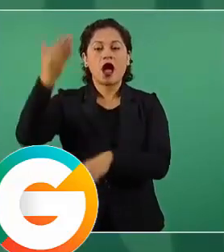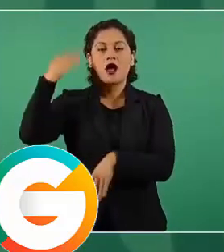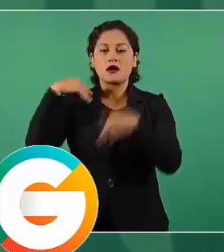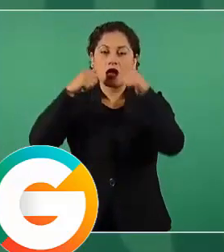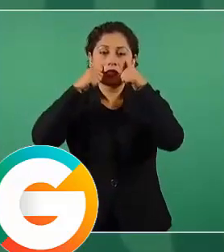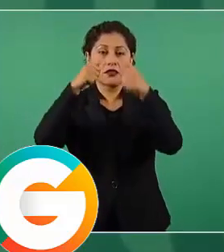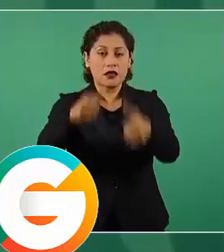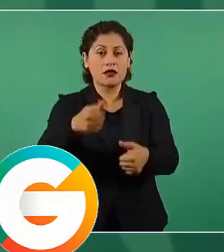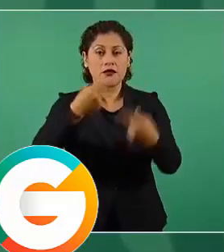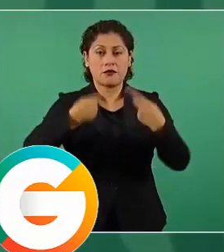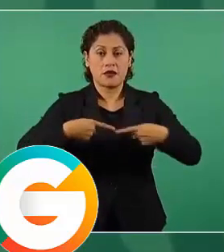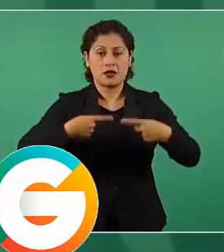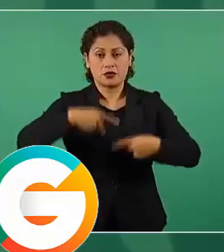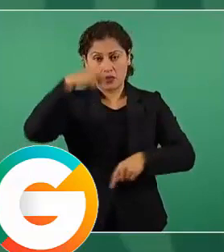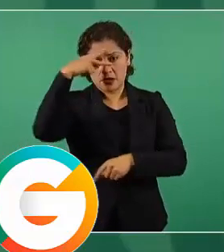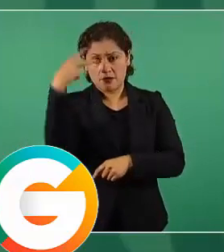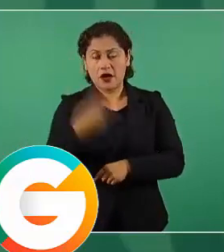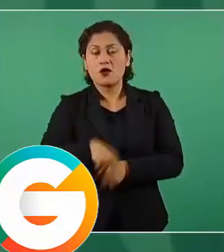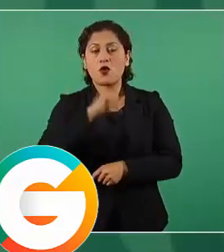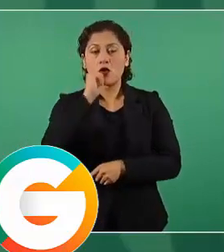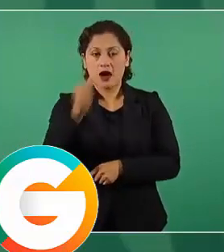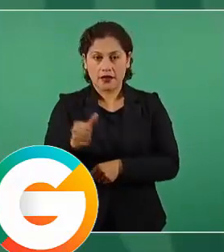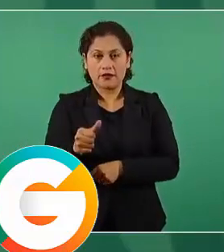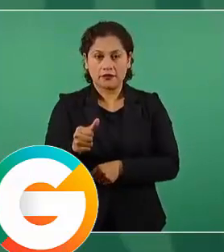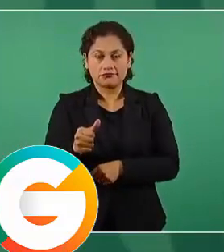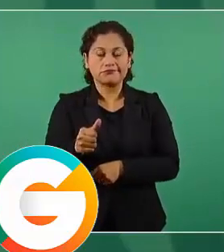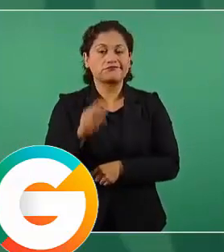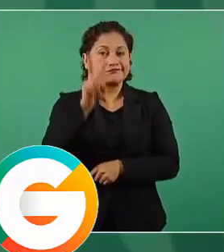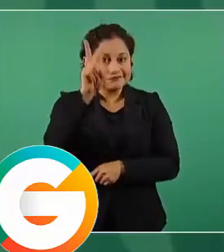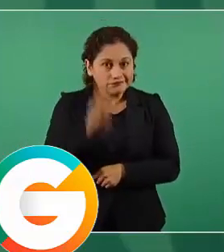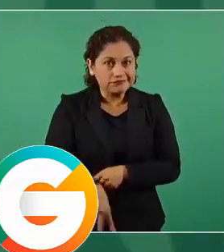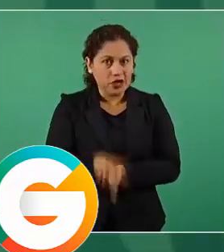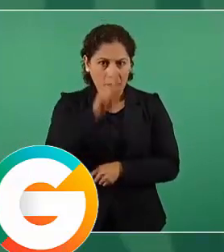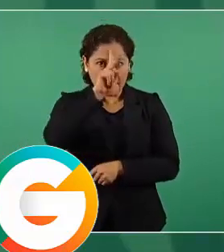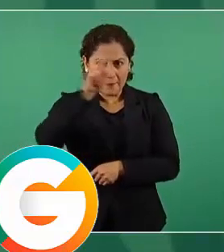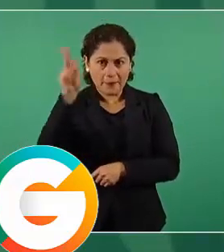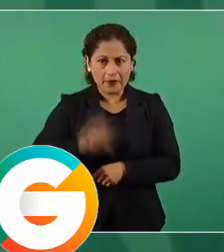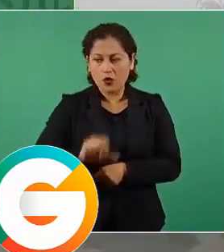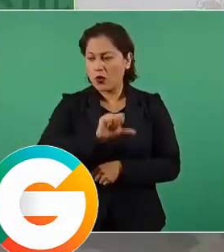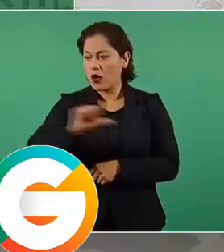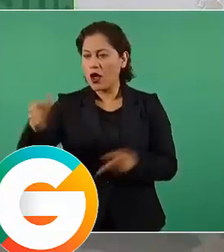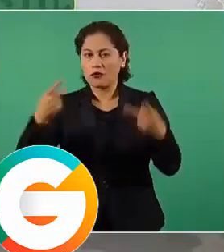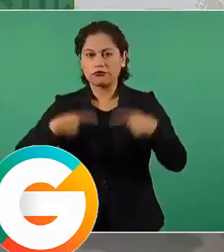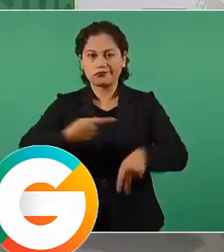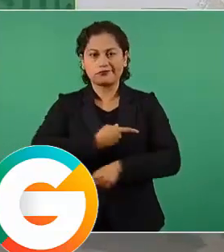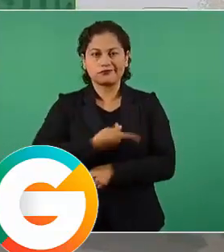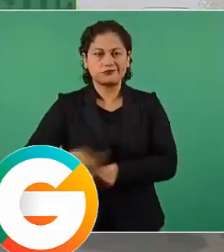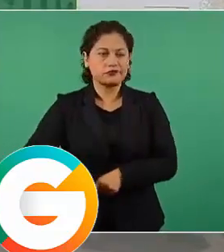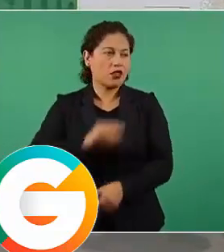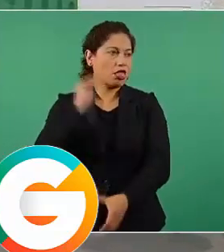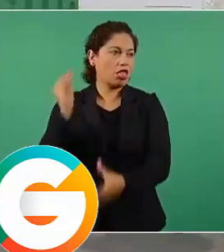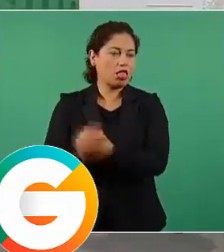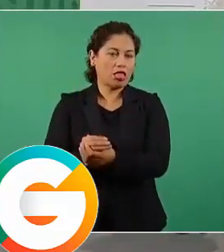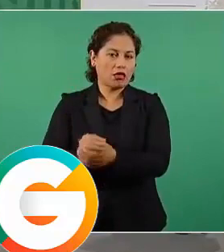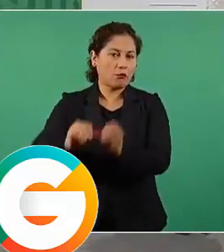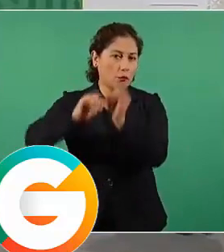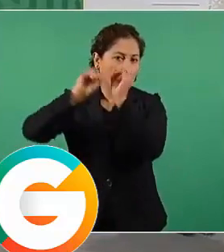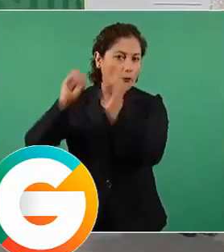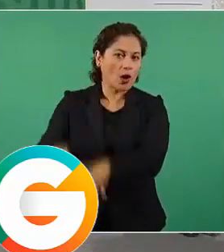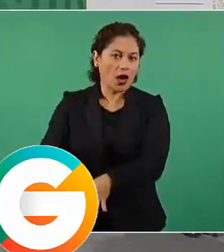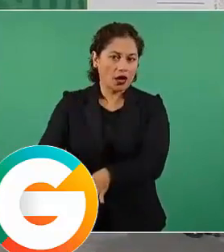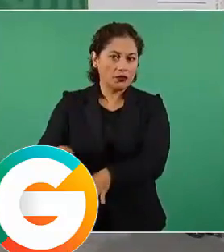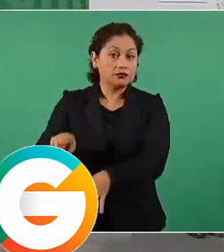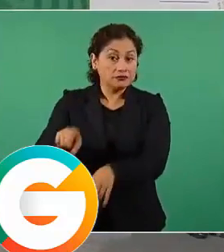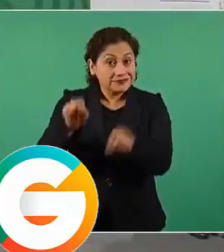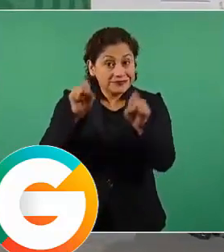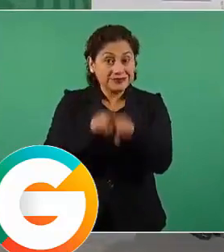y en particular se abandonó a los pobres y se abandonó también, en especial a los jóvenes.